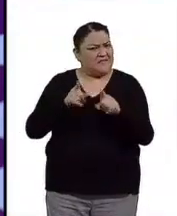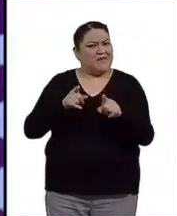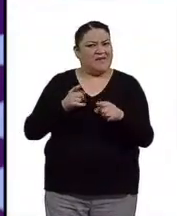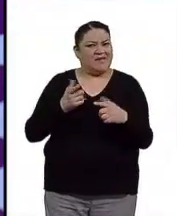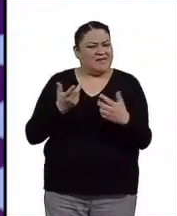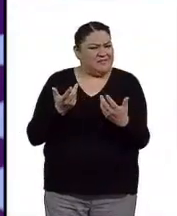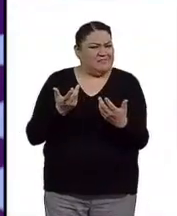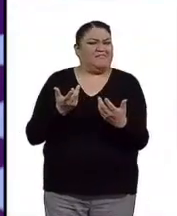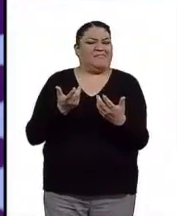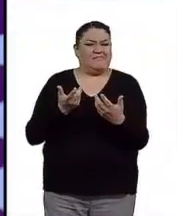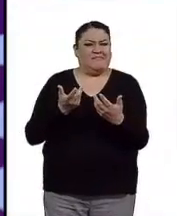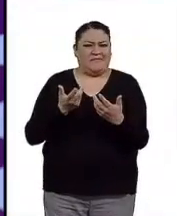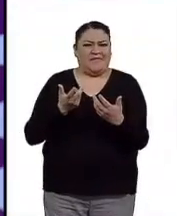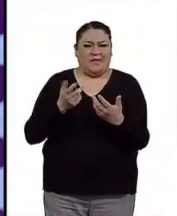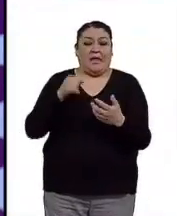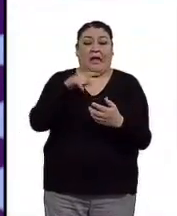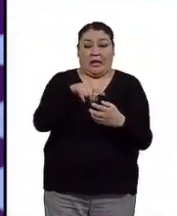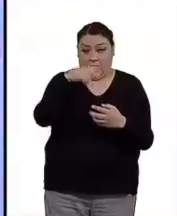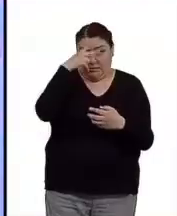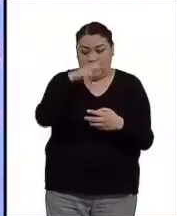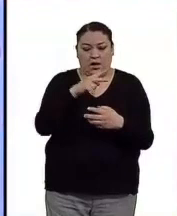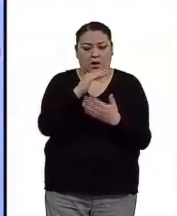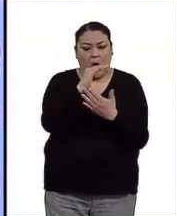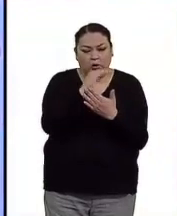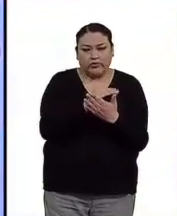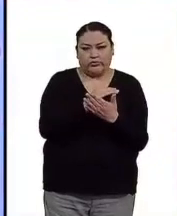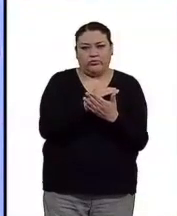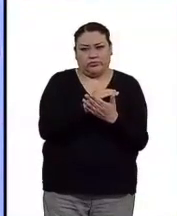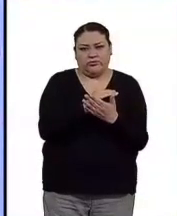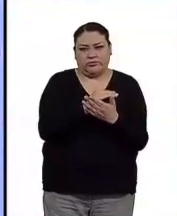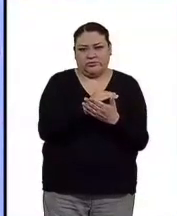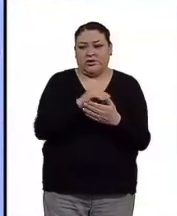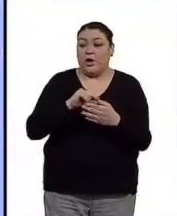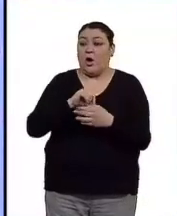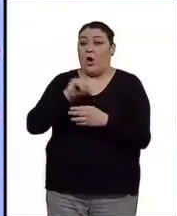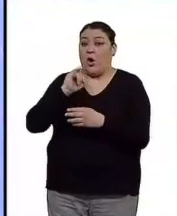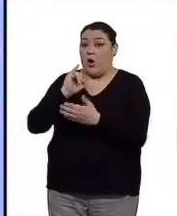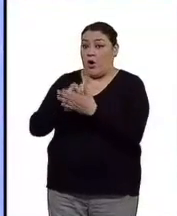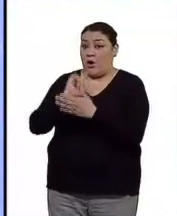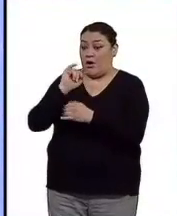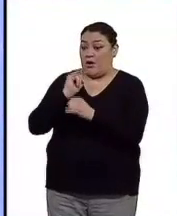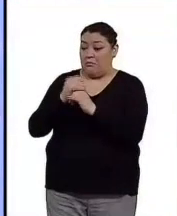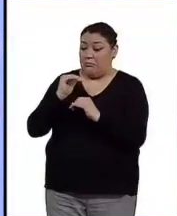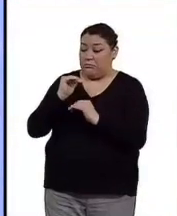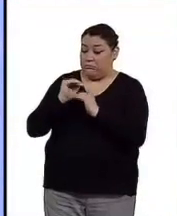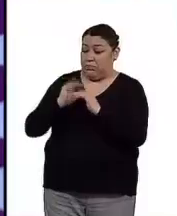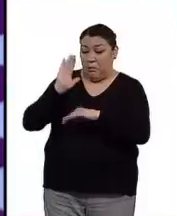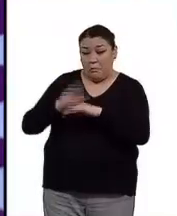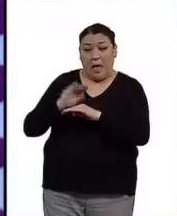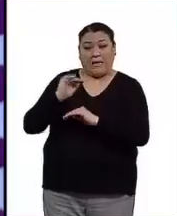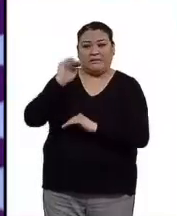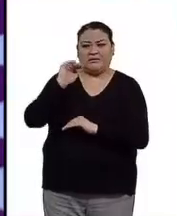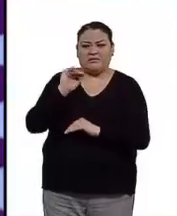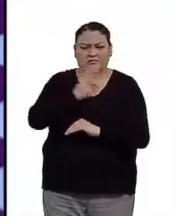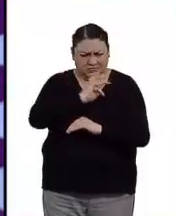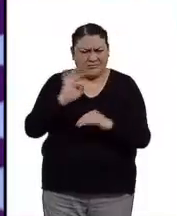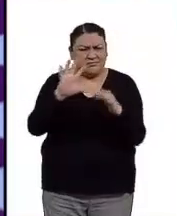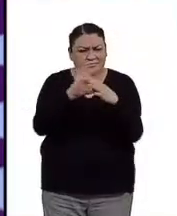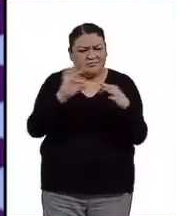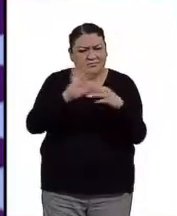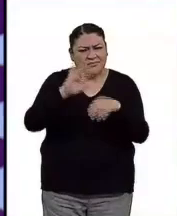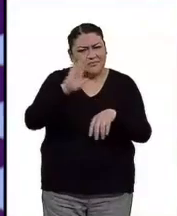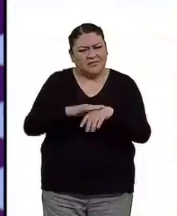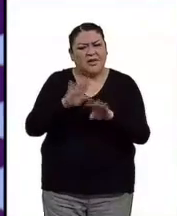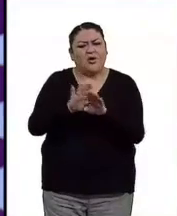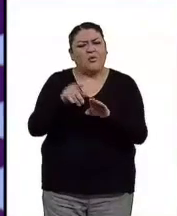nacional, que son menos semanas aquí que lo que realmente está recomendado en el estándar. Entonces, ¿tú nos puedes platicar un poco de cómo es el